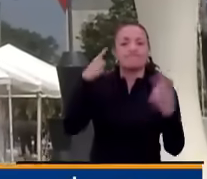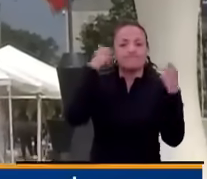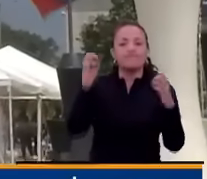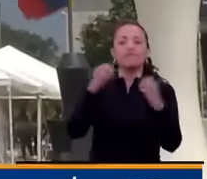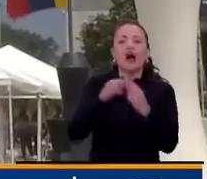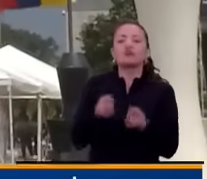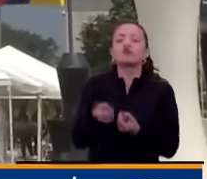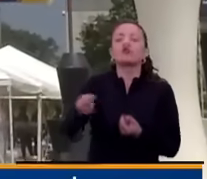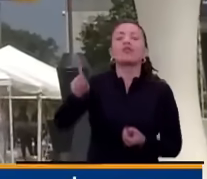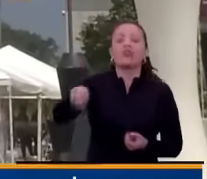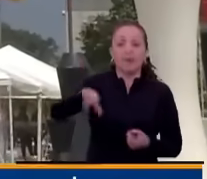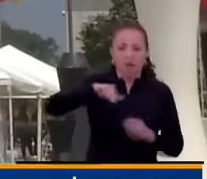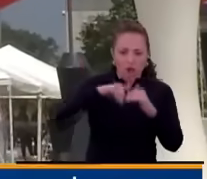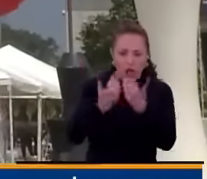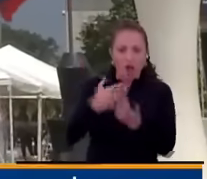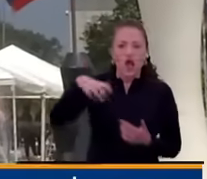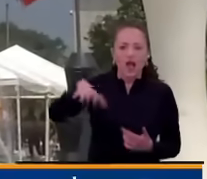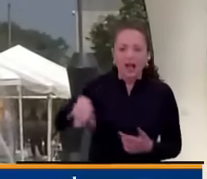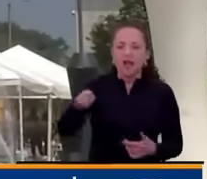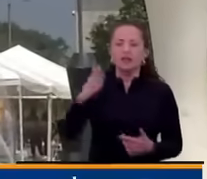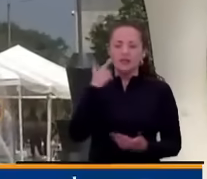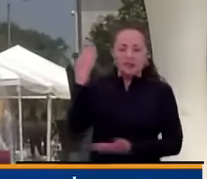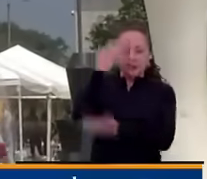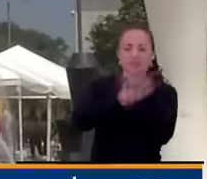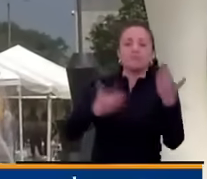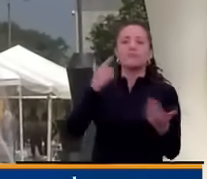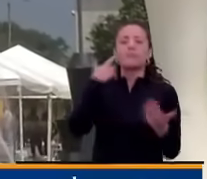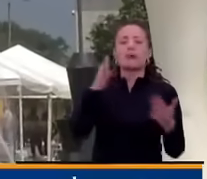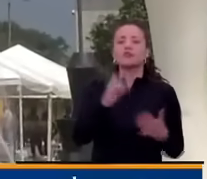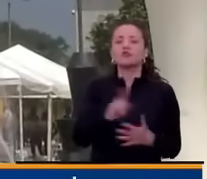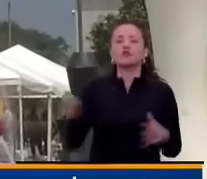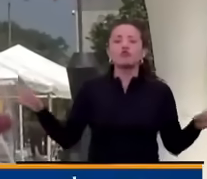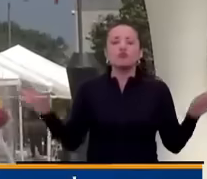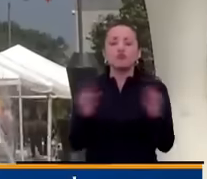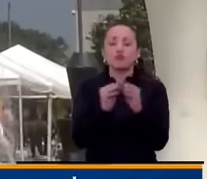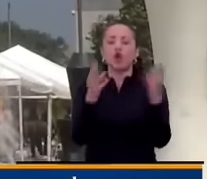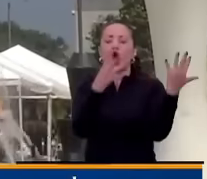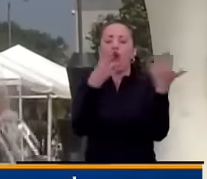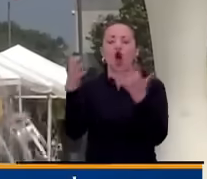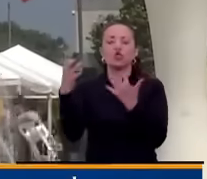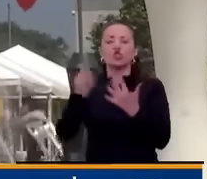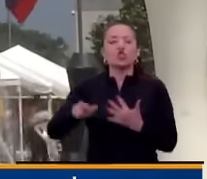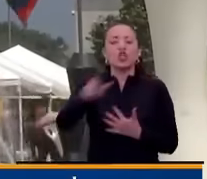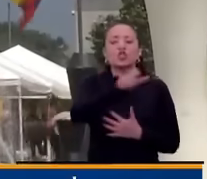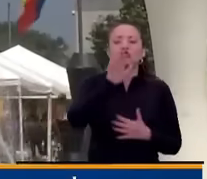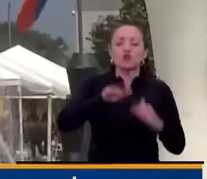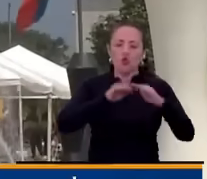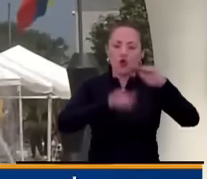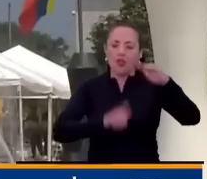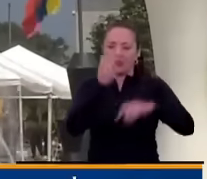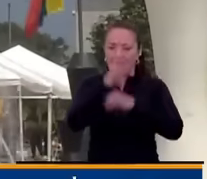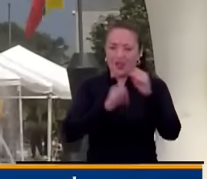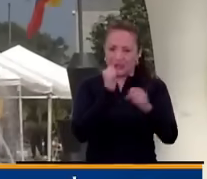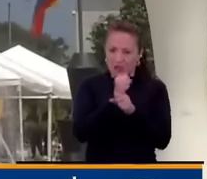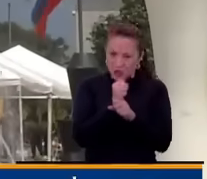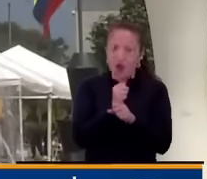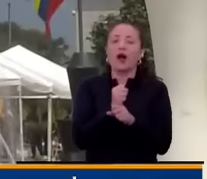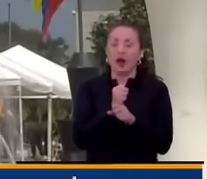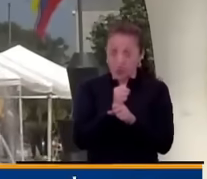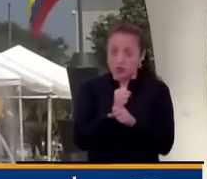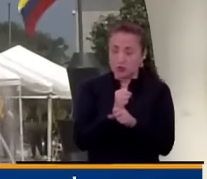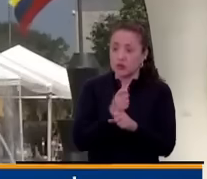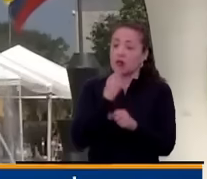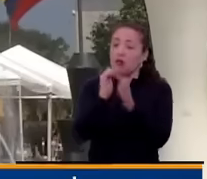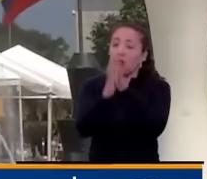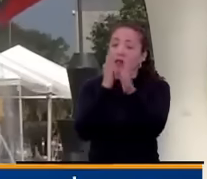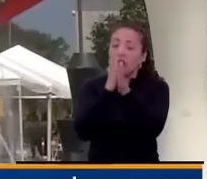y que haciendo una radiografía estudiarían al menos 800 menores de edad. Él nos contó cómo este momento de pánico se